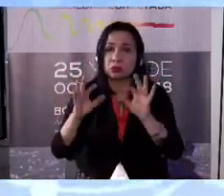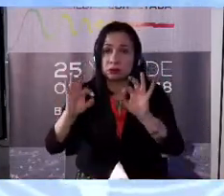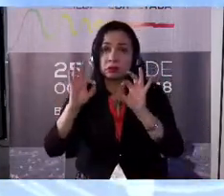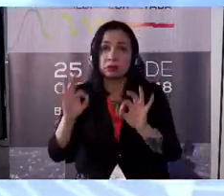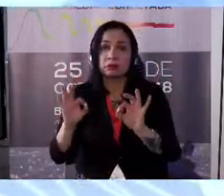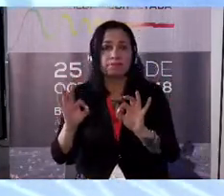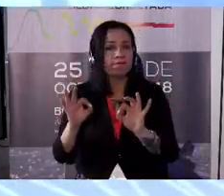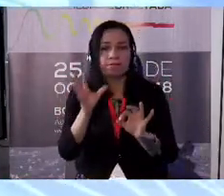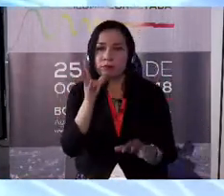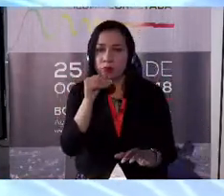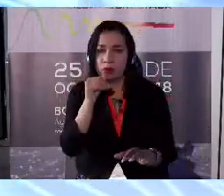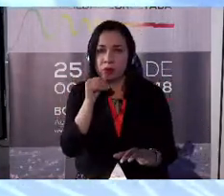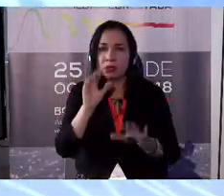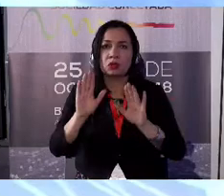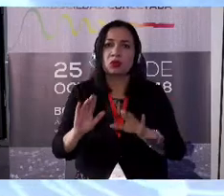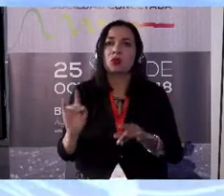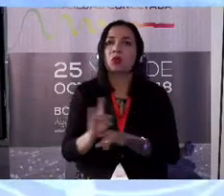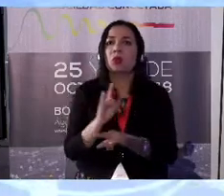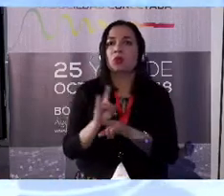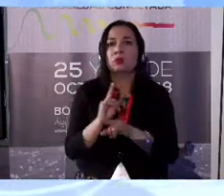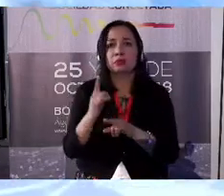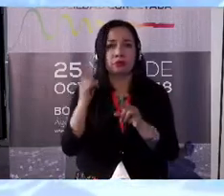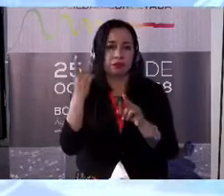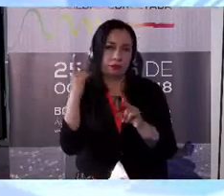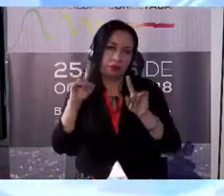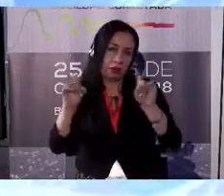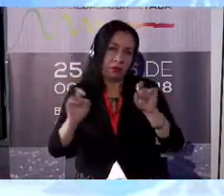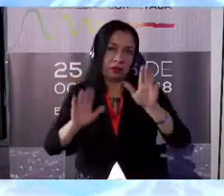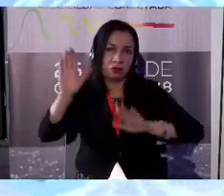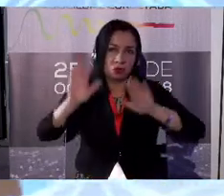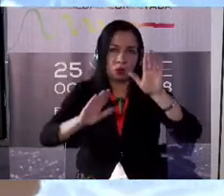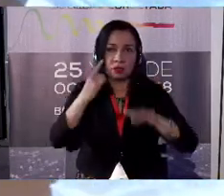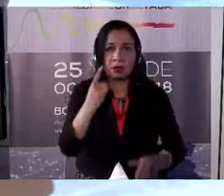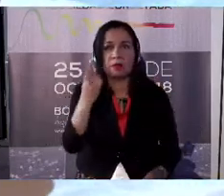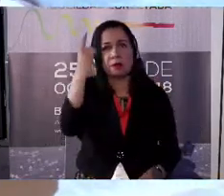se decidió utilizar subastas y el primer país que lo hizo en el mundo fue Nueva Zelanda.